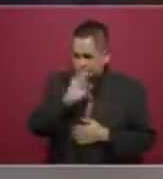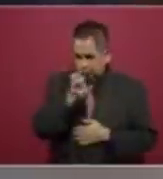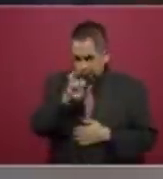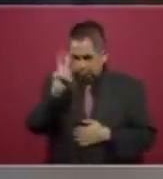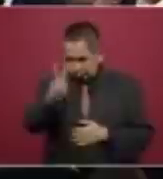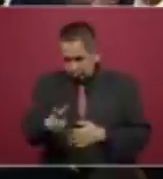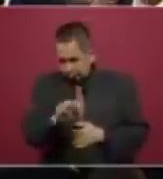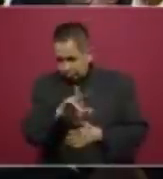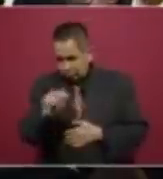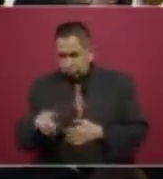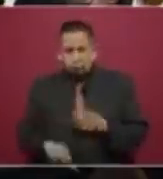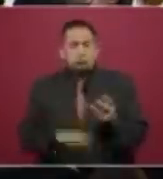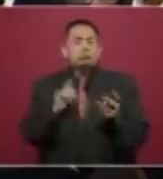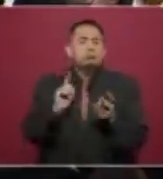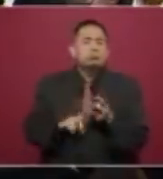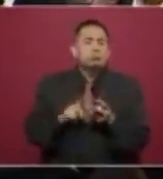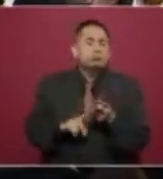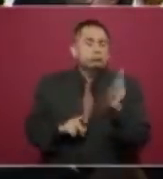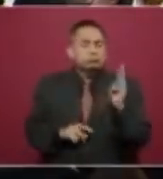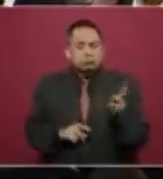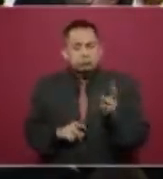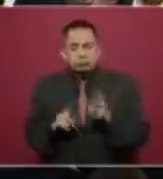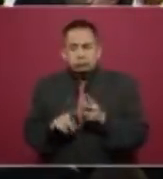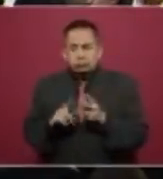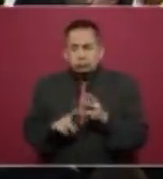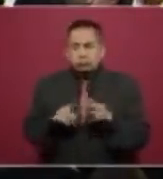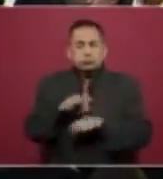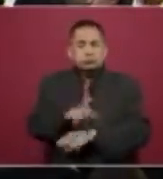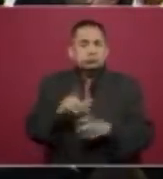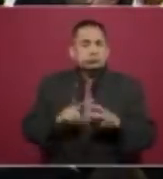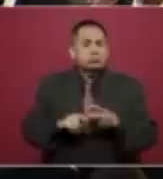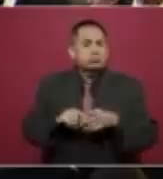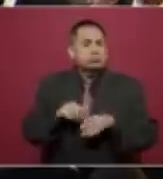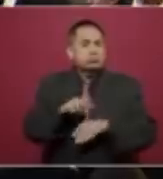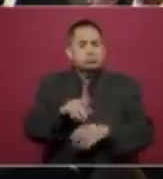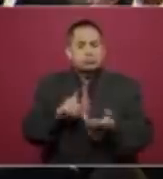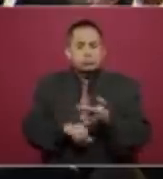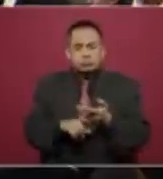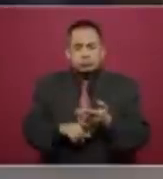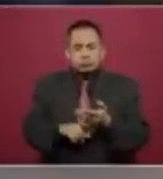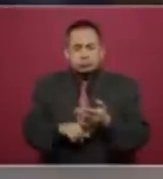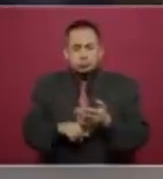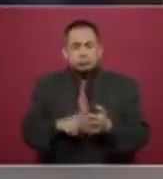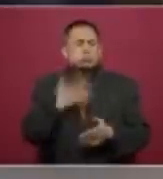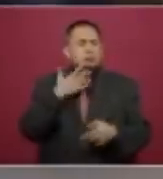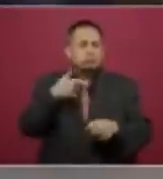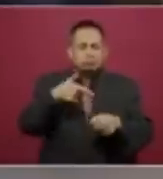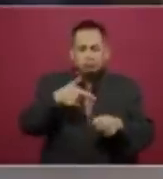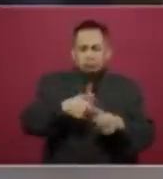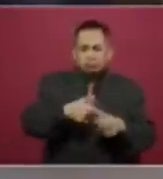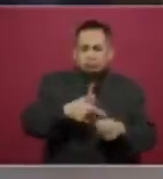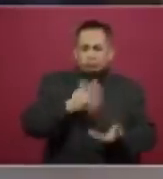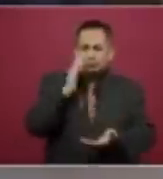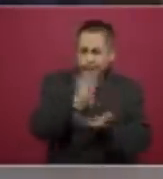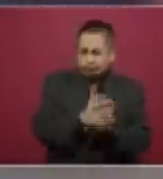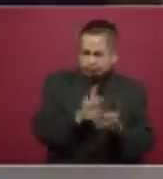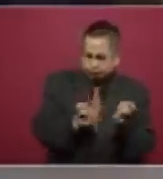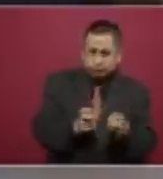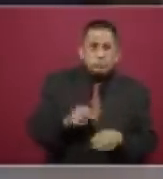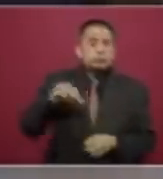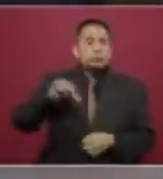cierto o no. Y el tercer tema tiene que ver con el asunto del combate al huachicoleo. Hoy están